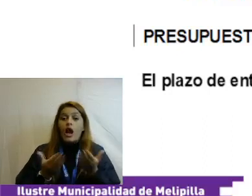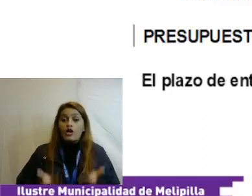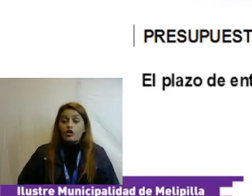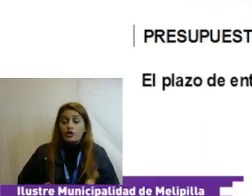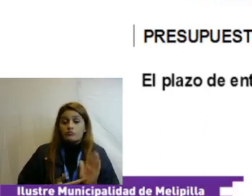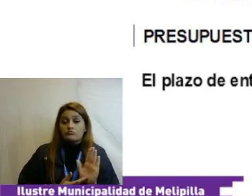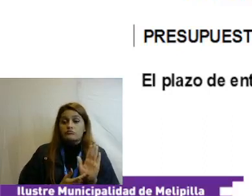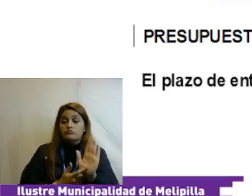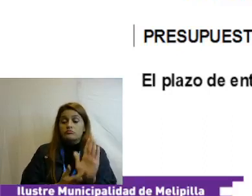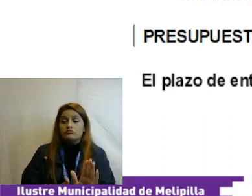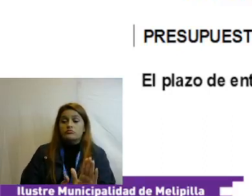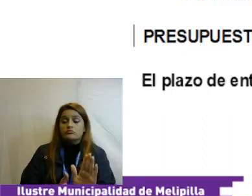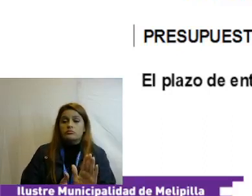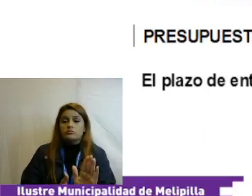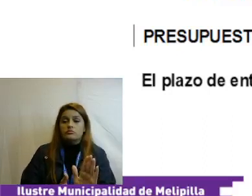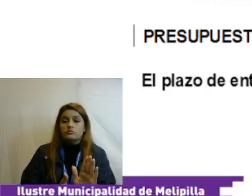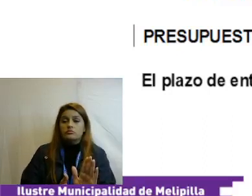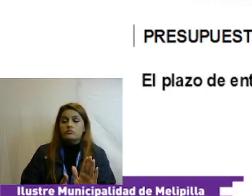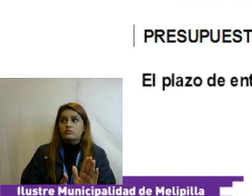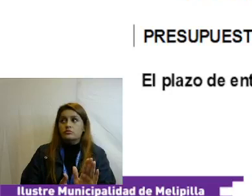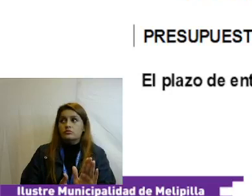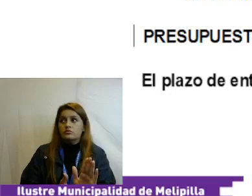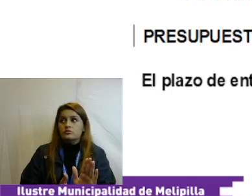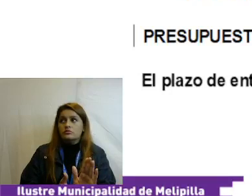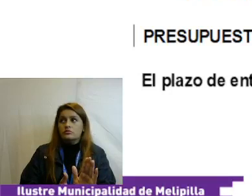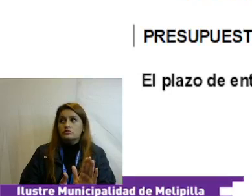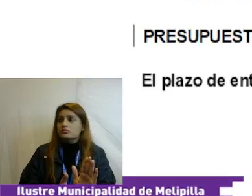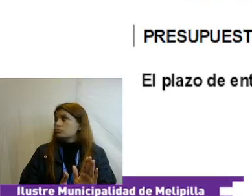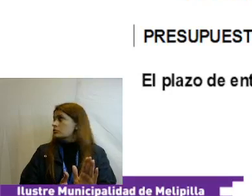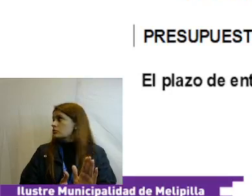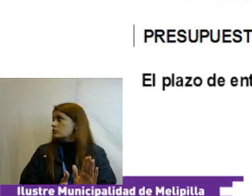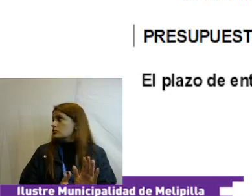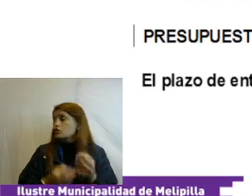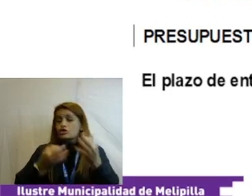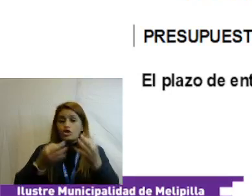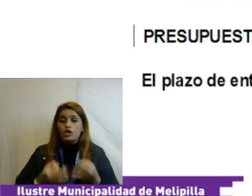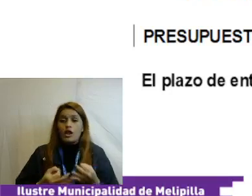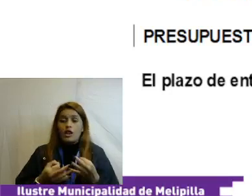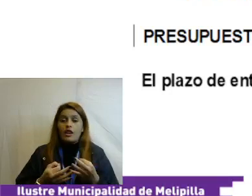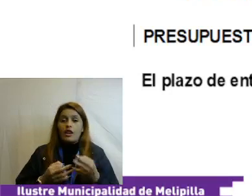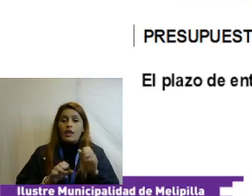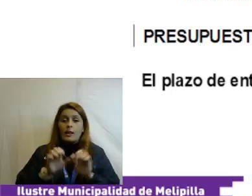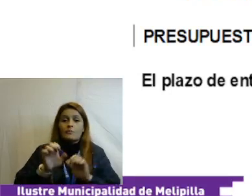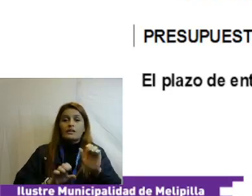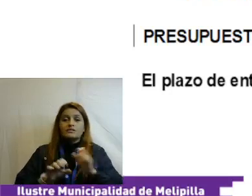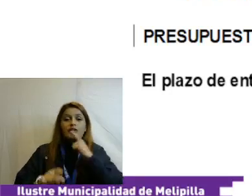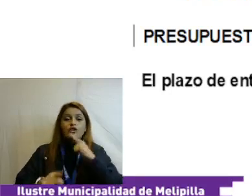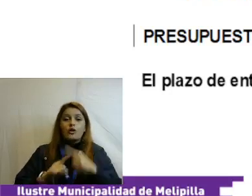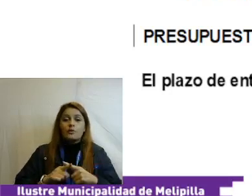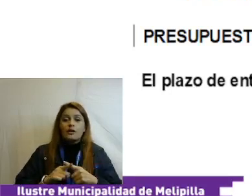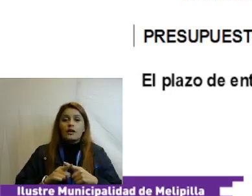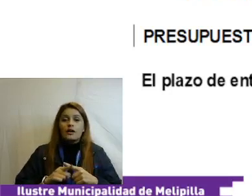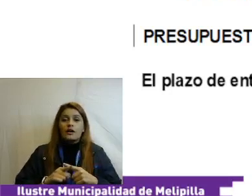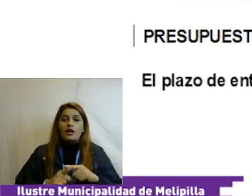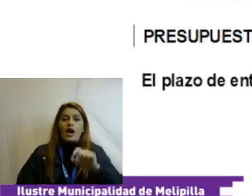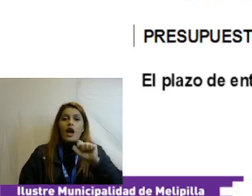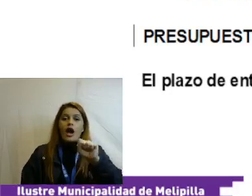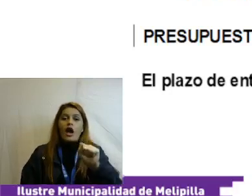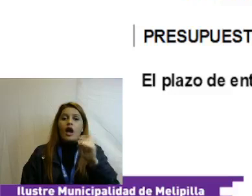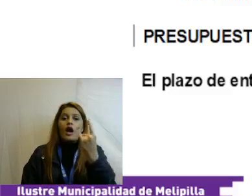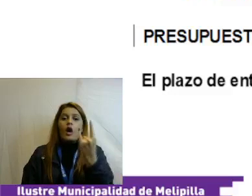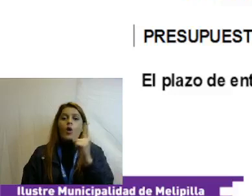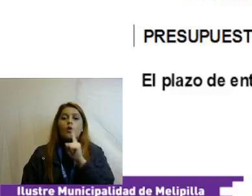adjudicación ante usted y el honorable consejo corresponde a la empresa Auter, o Automática Regulación